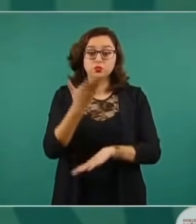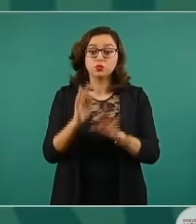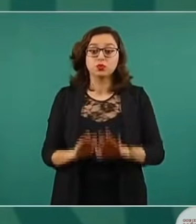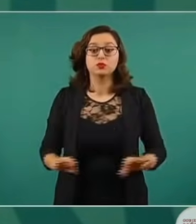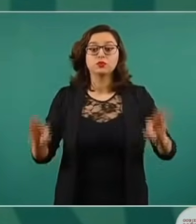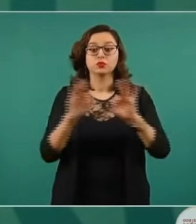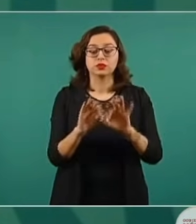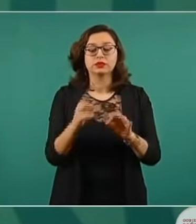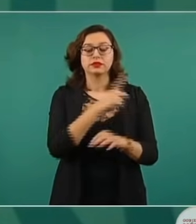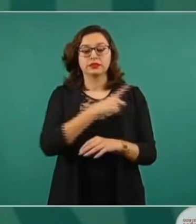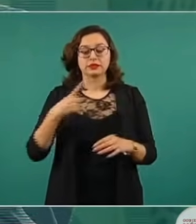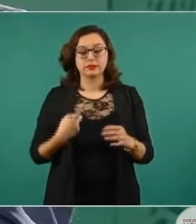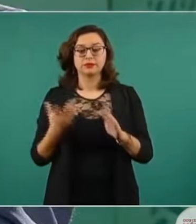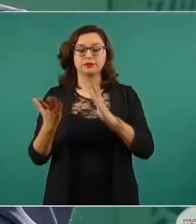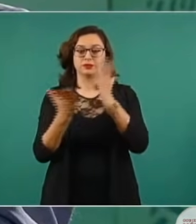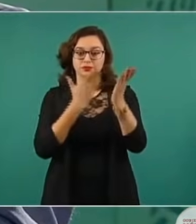leer